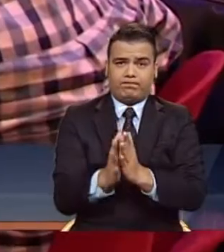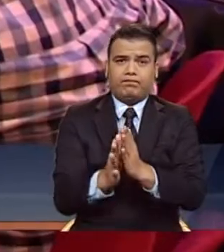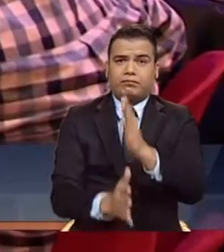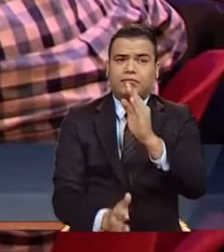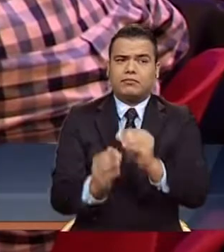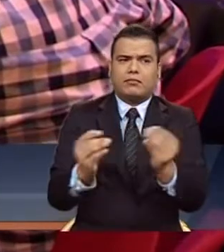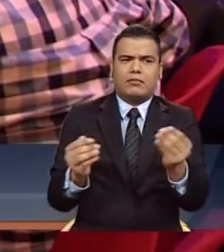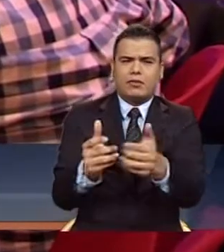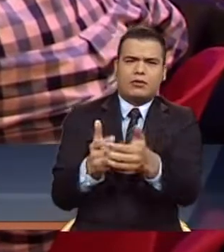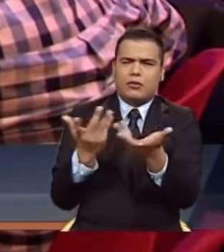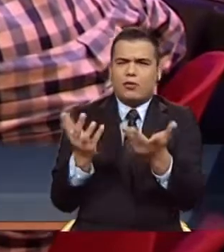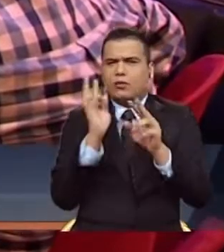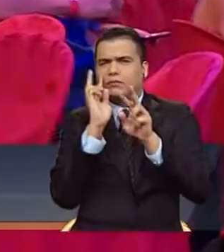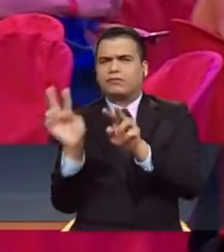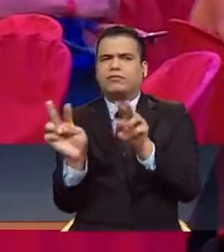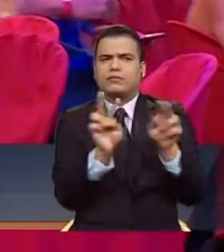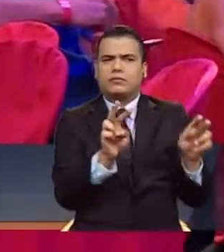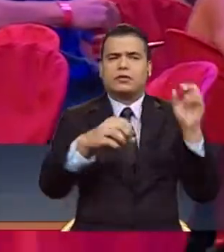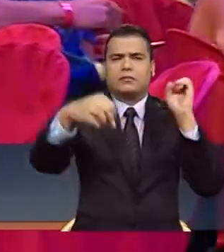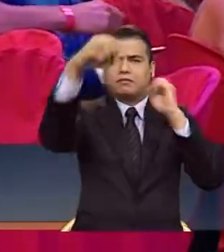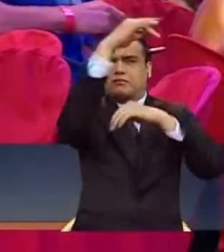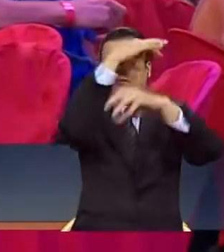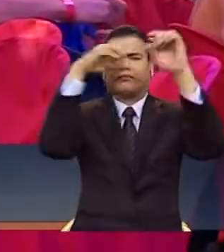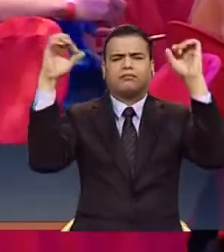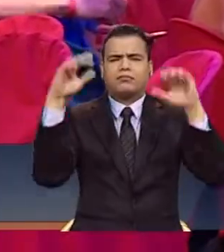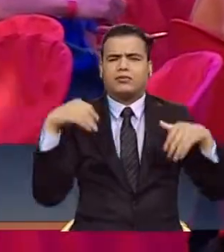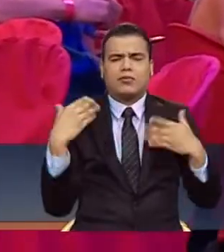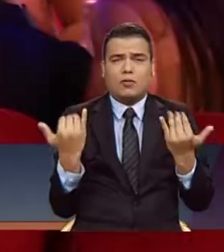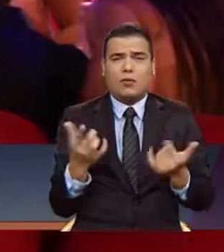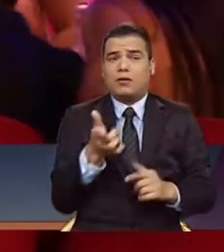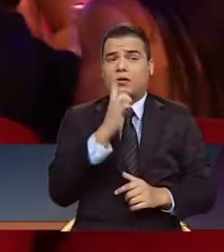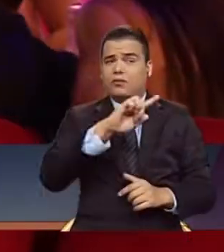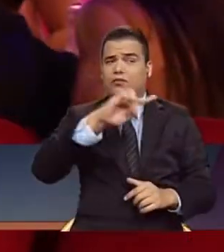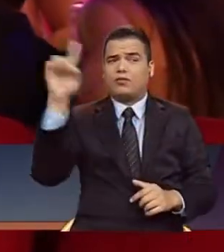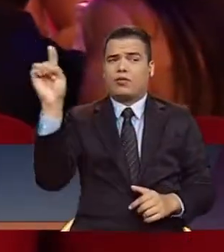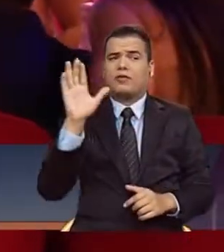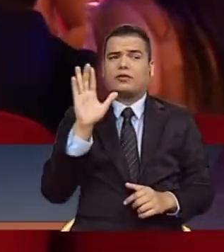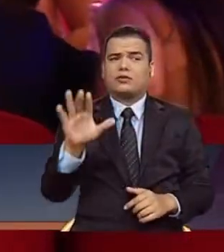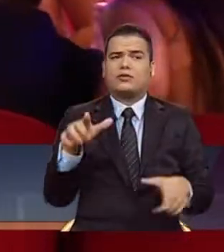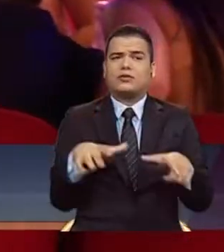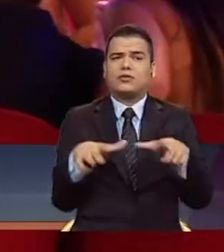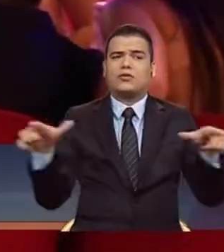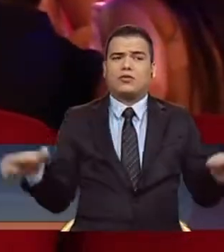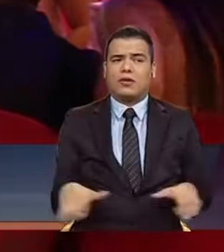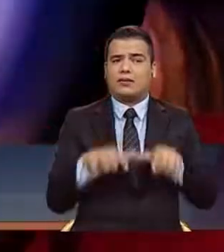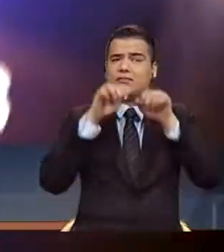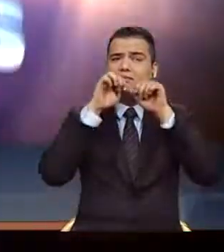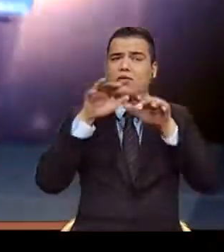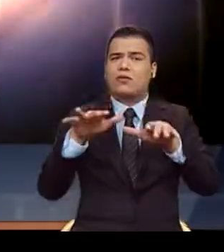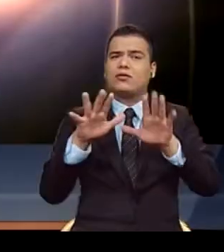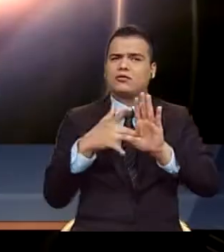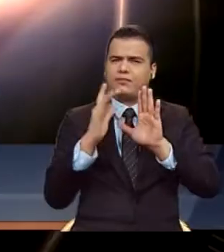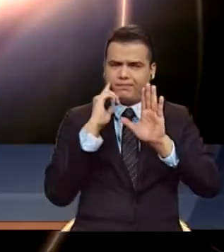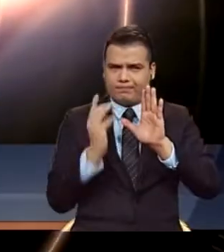hacemos seguimiento a la rumba de los caleños, hoy sin licor en establecimientos públicos.